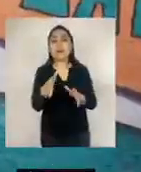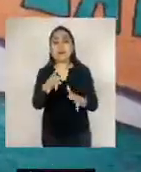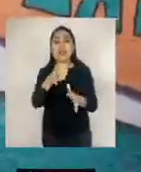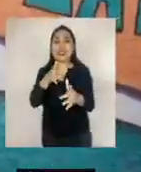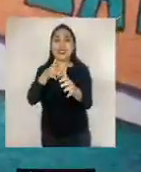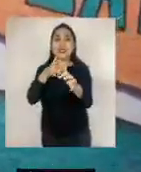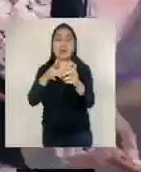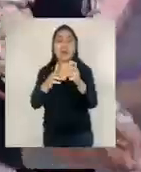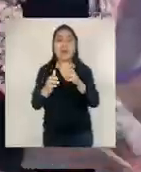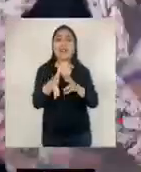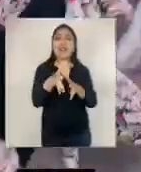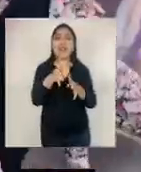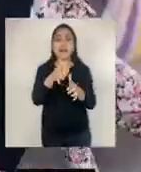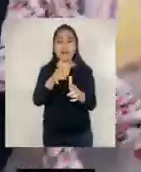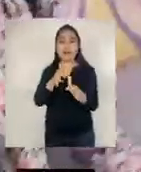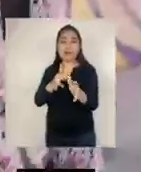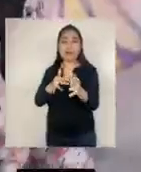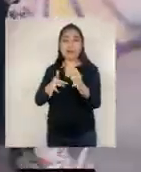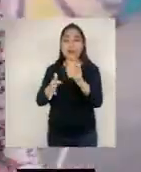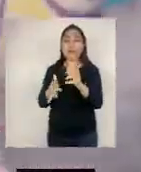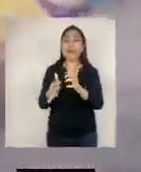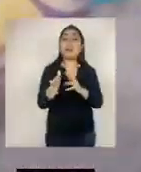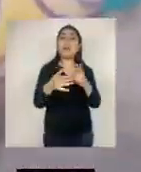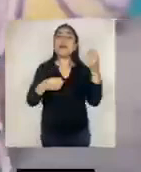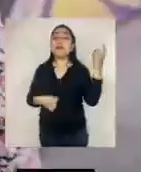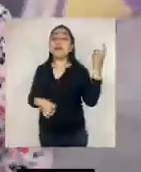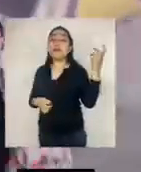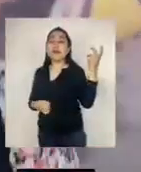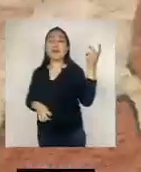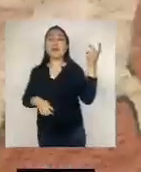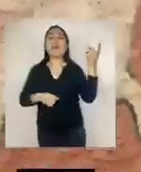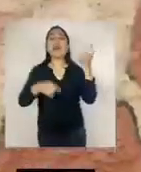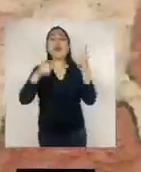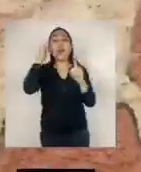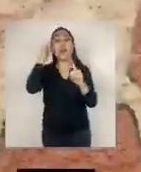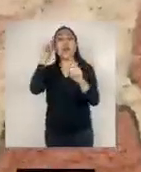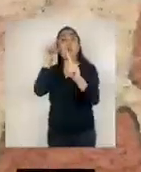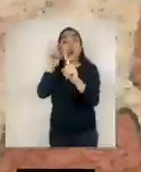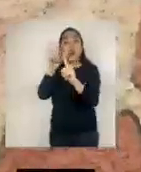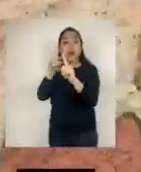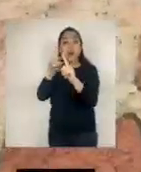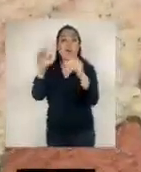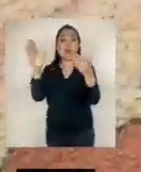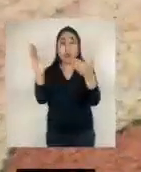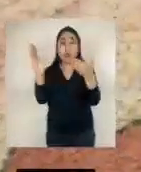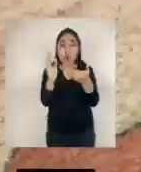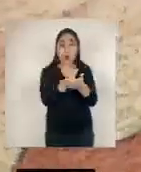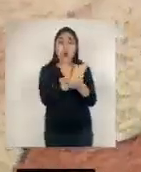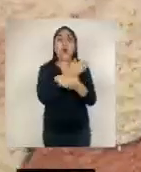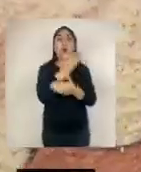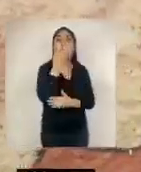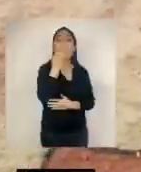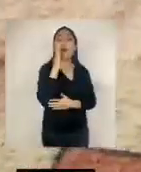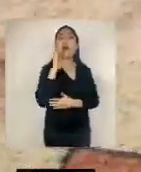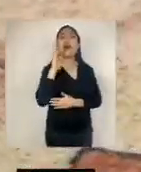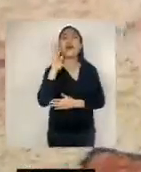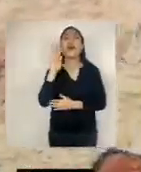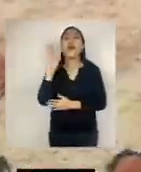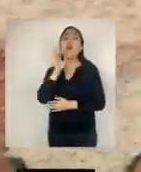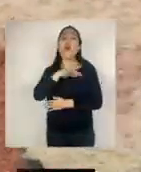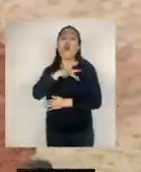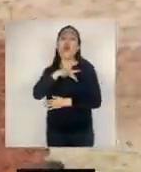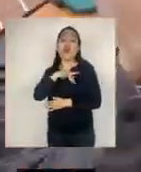pues. Esta cueca, la cueca de la Pruebo, que estamos estrenando hoy día aquí en este programa maravilloso, la escribió